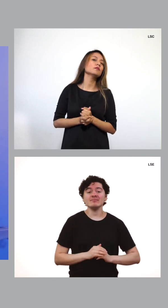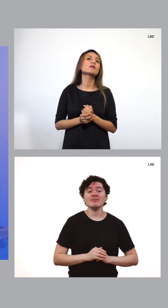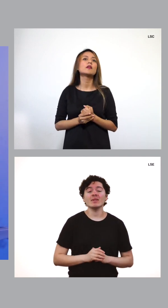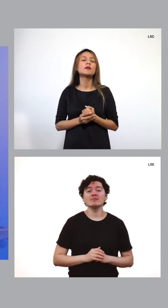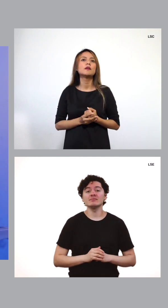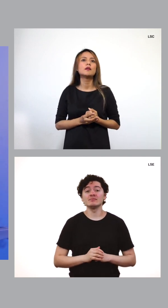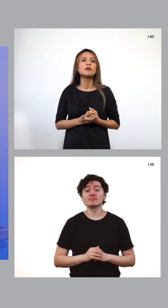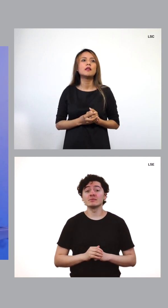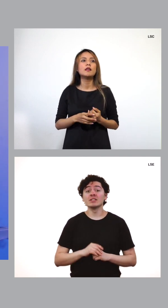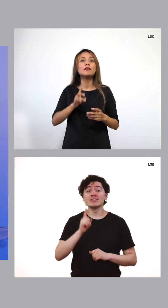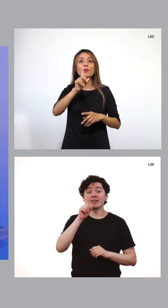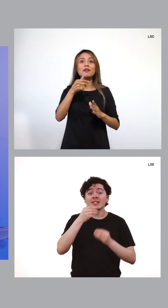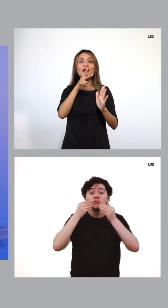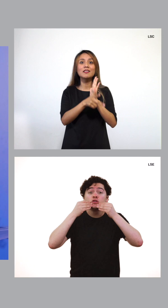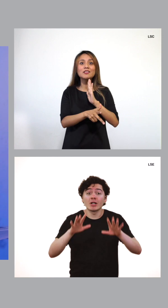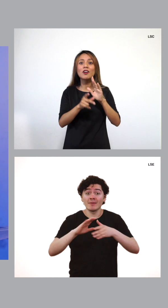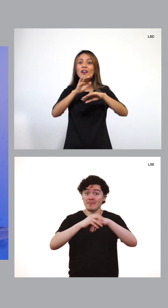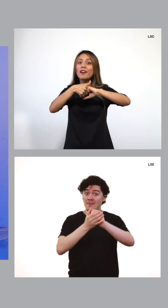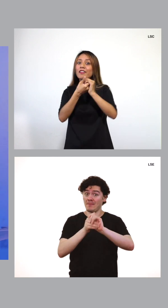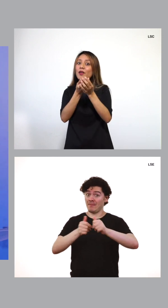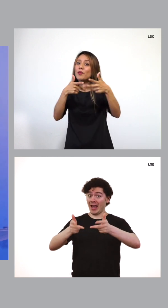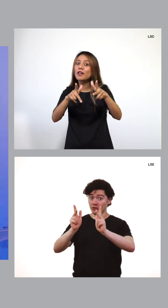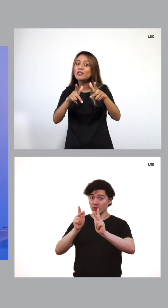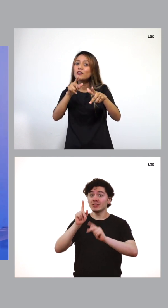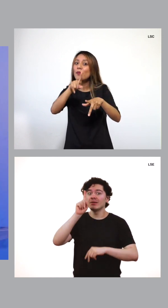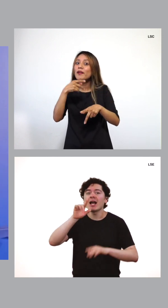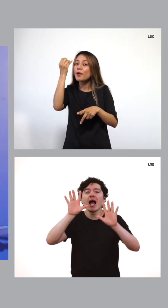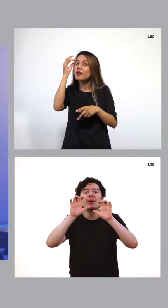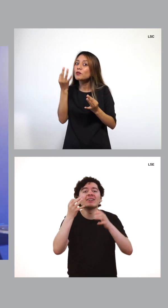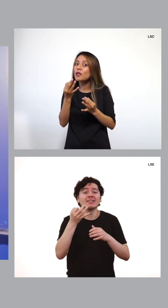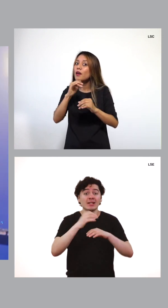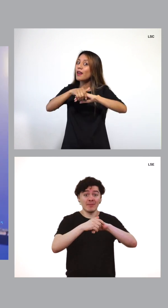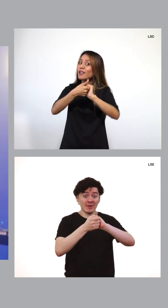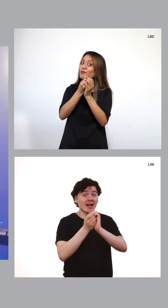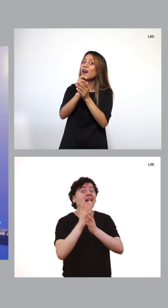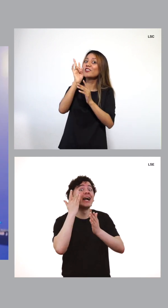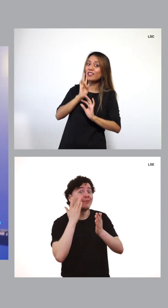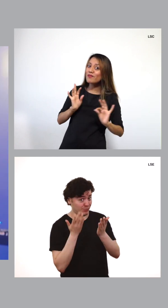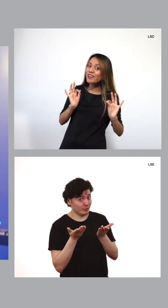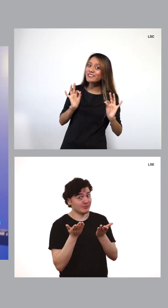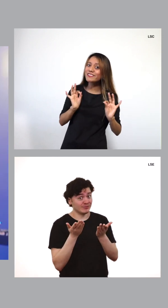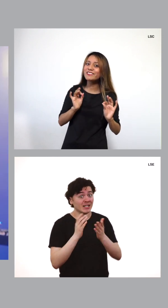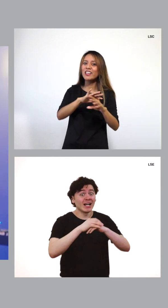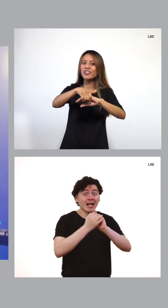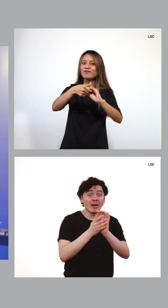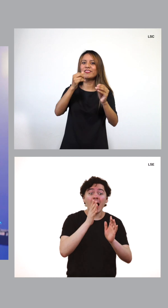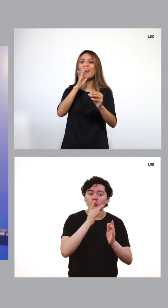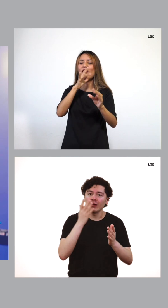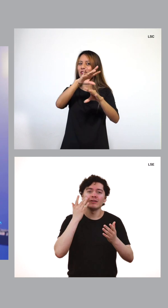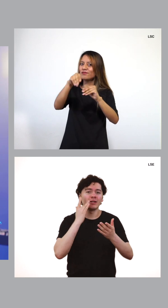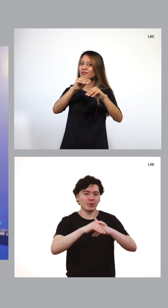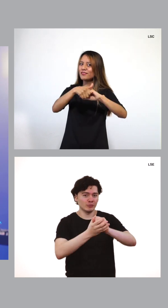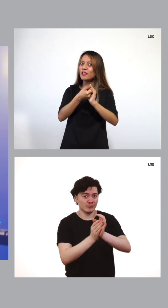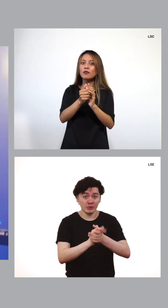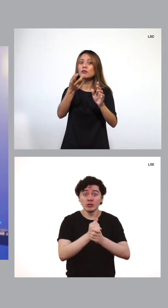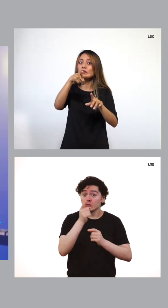de la historia de Pilato también aprendemos a lavarnos las manos. Eso no. Muy bien, segundo punto. Lo que vemos en este, y todos los cámaras están partiendo